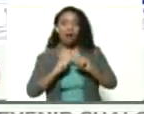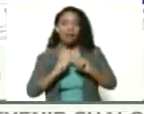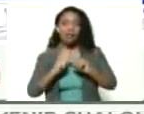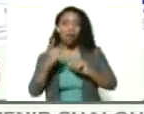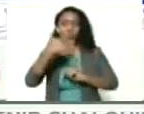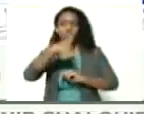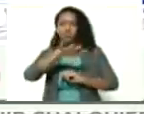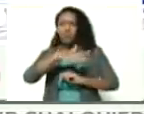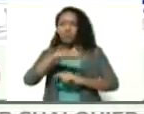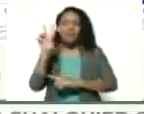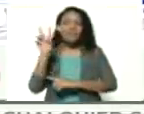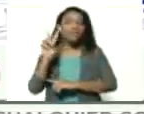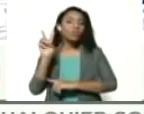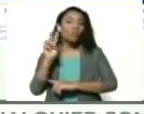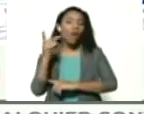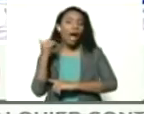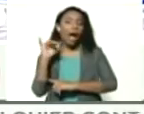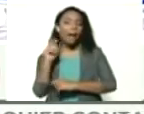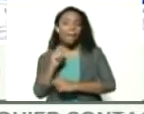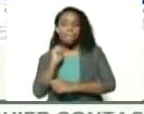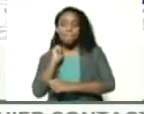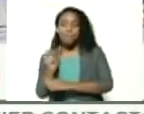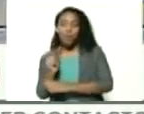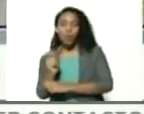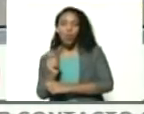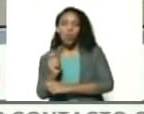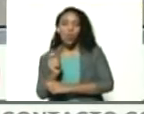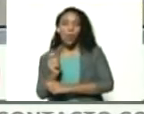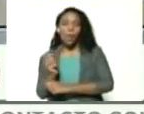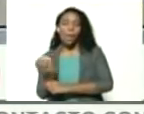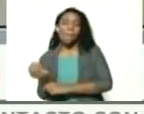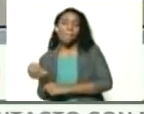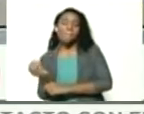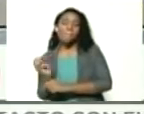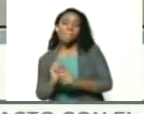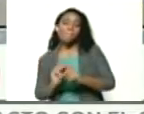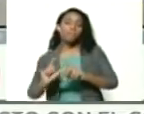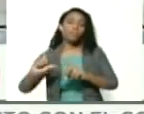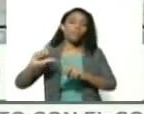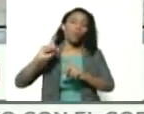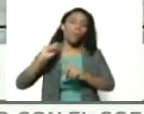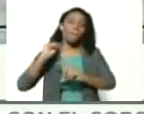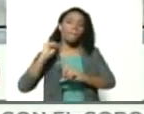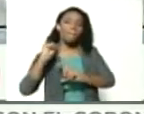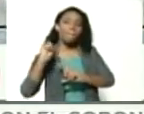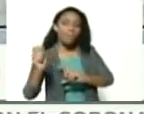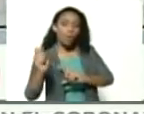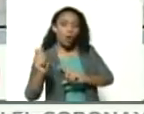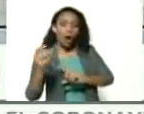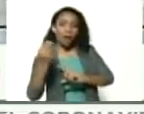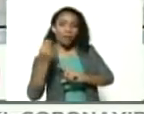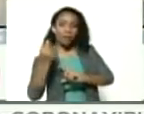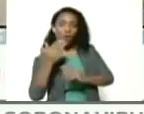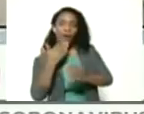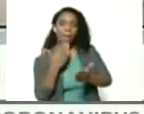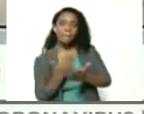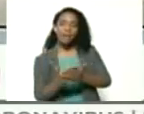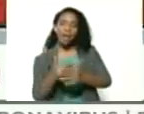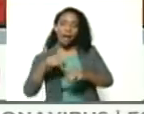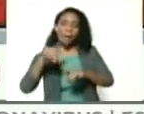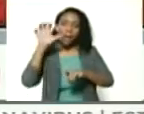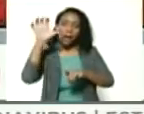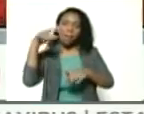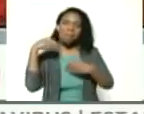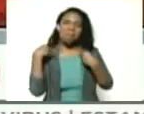donde Venezuela hizo depósito de más de la mitad del dinero que se le pide al país